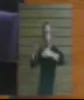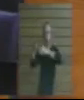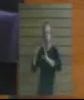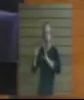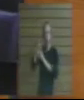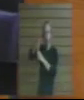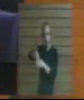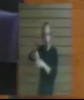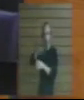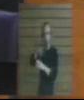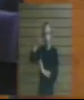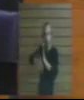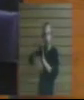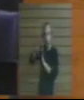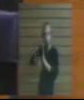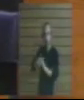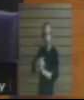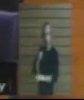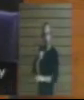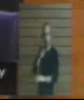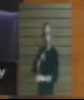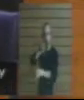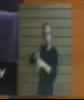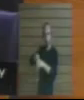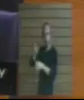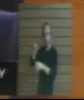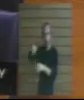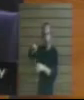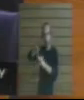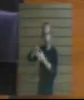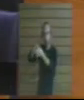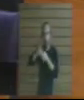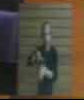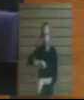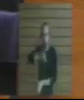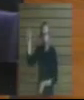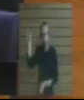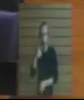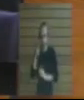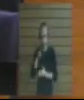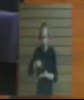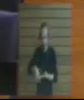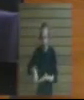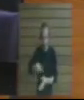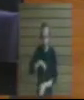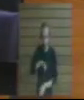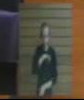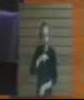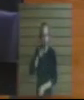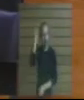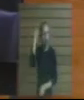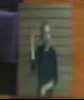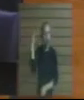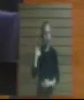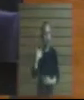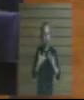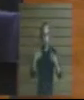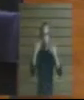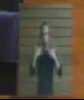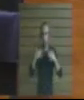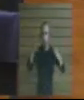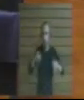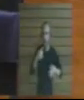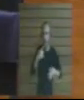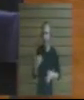porque pertenecemos a ese club de la Unión Europea. Le voy a leer, señora Barcos, lo que dijo exactamente, textualmente, el señor